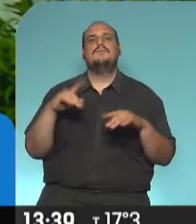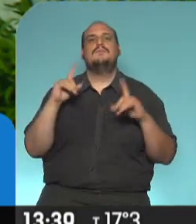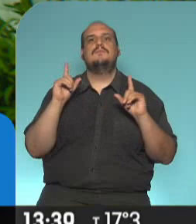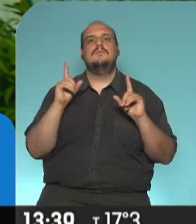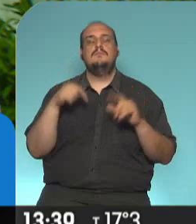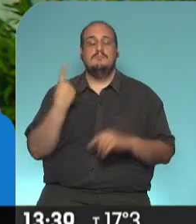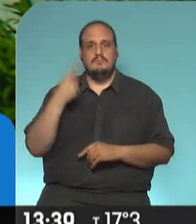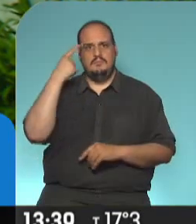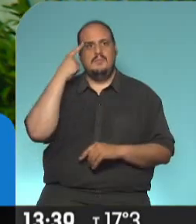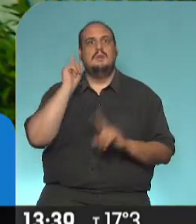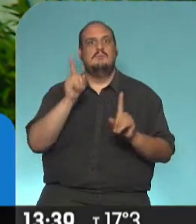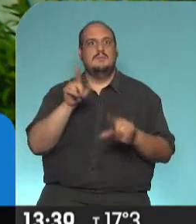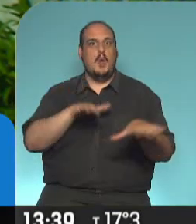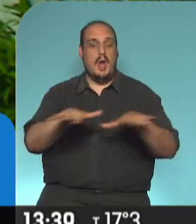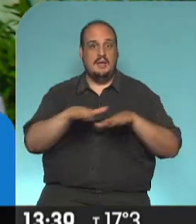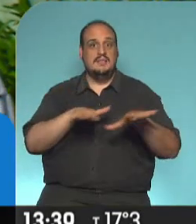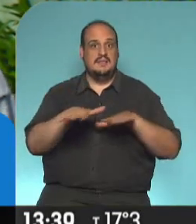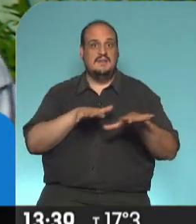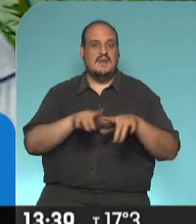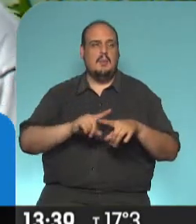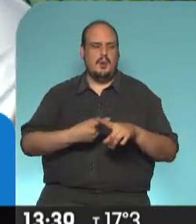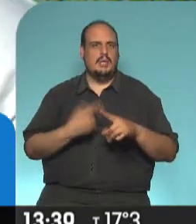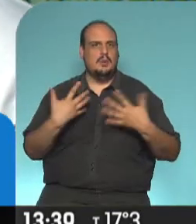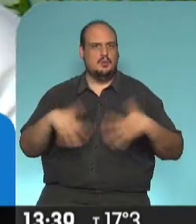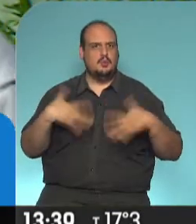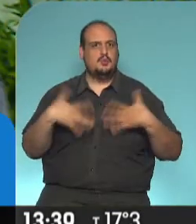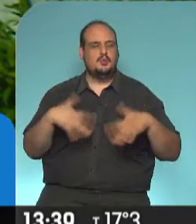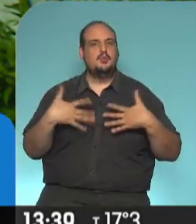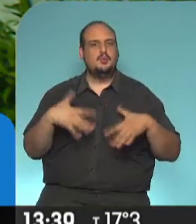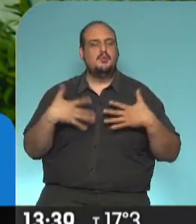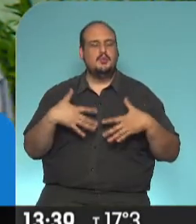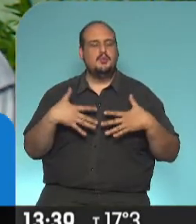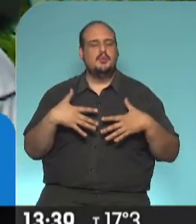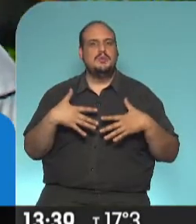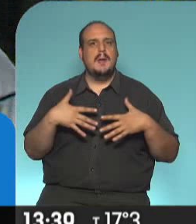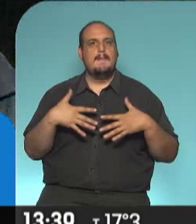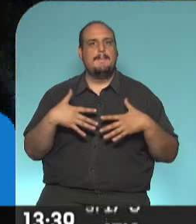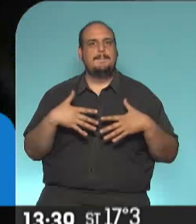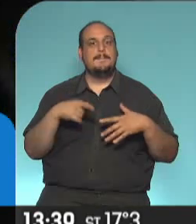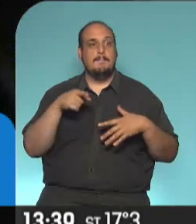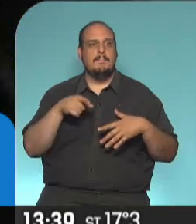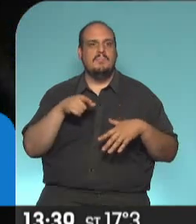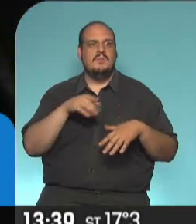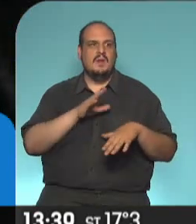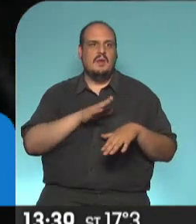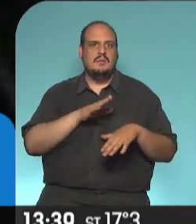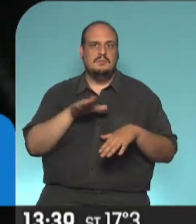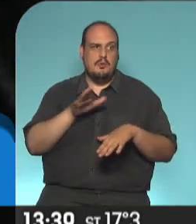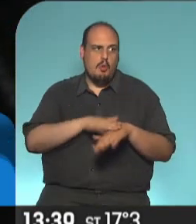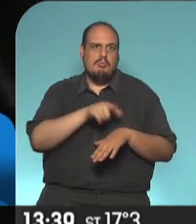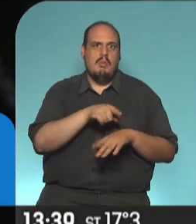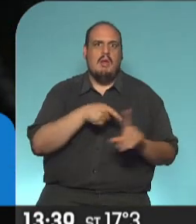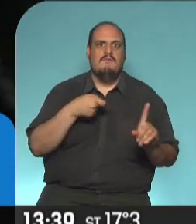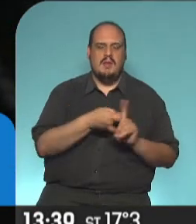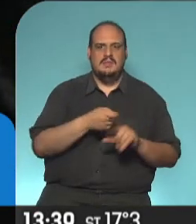Creemos que también esa actividad enorme política que ella realizaba es un poco lo que tiene que ver en este momento con su femicidio. Ya